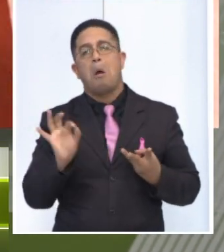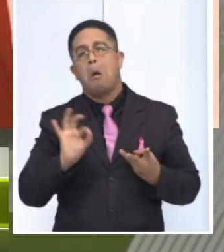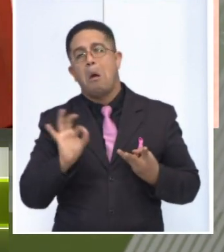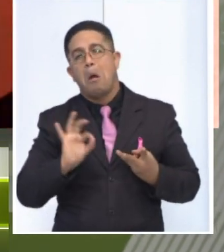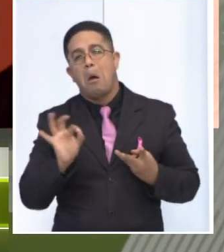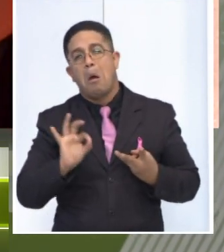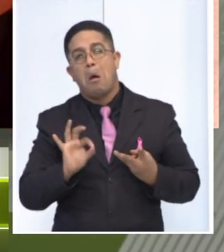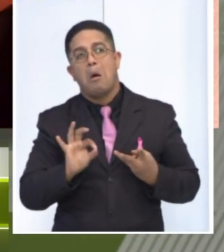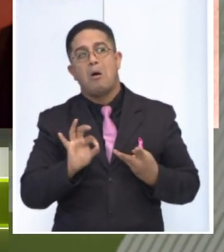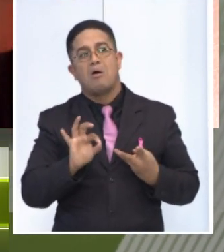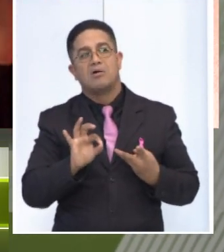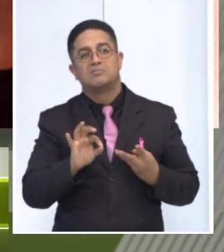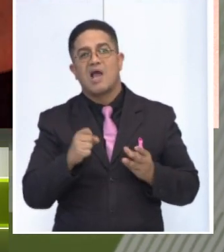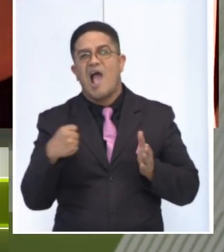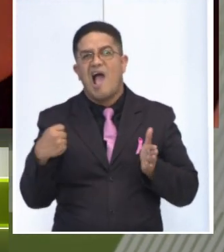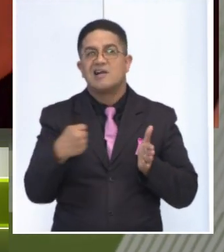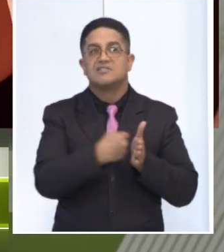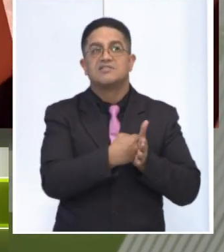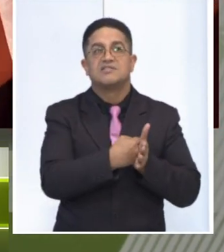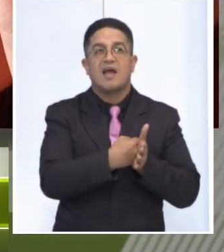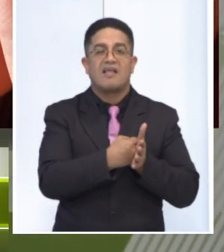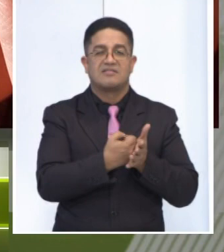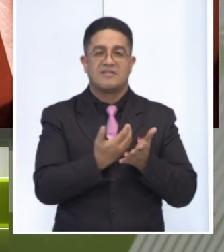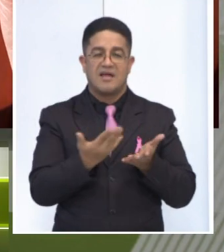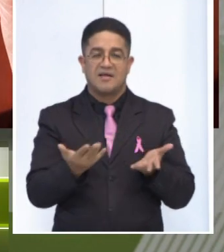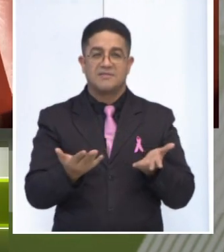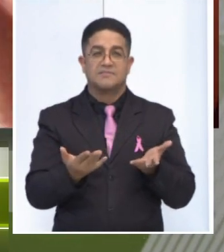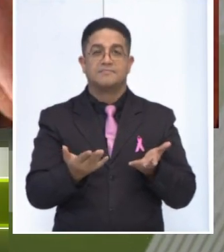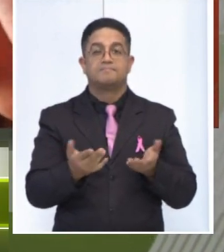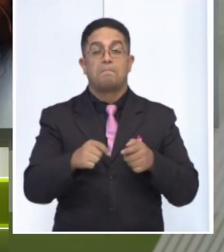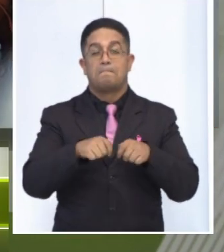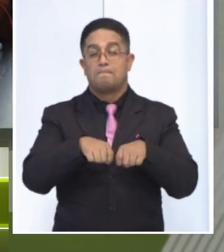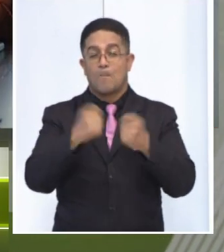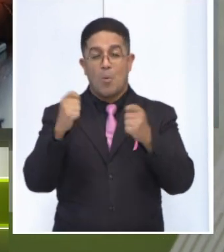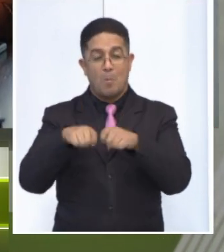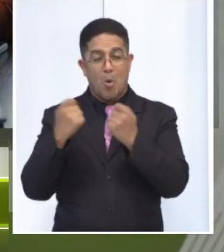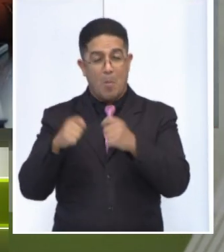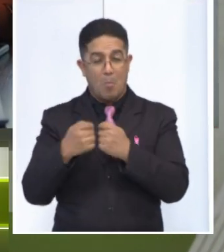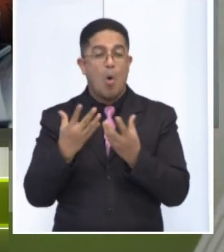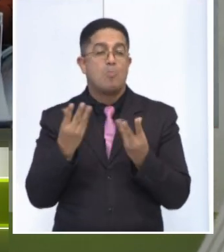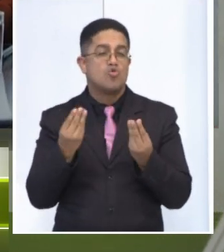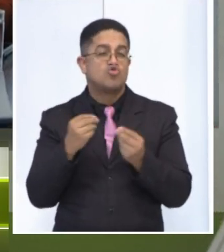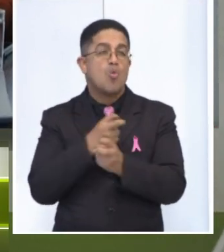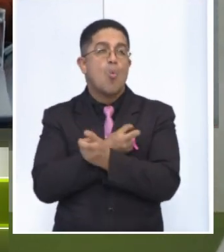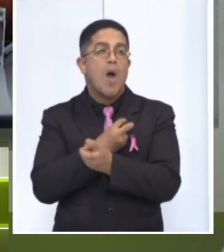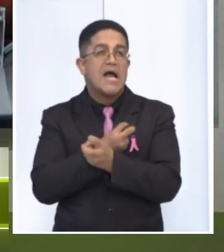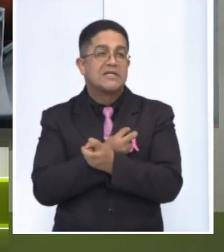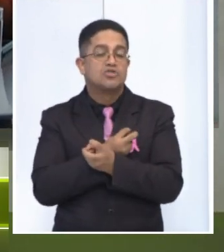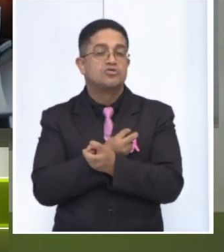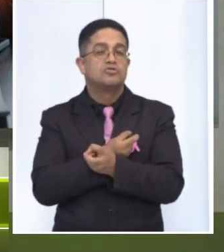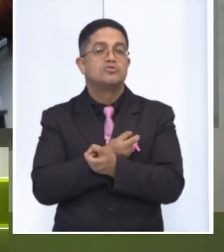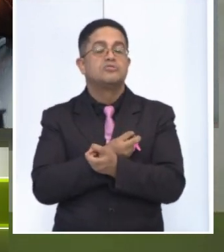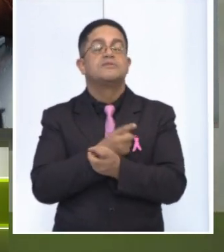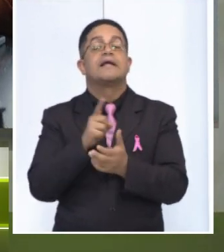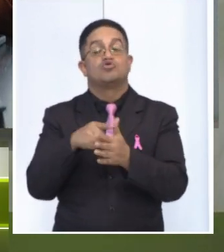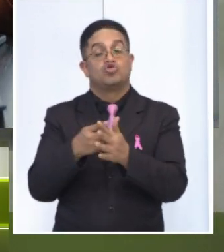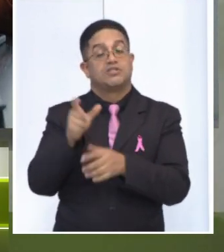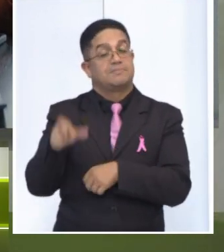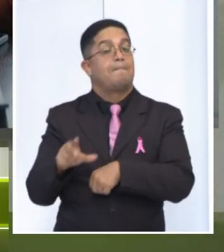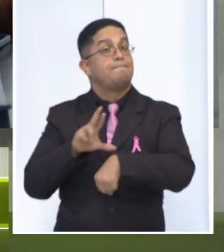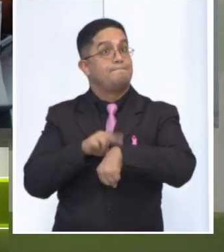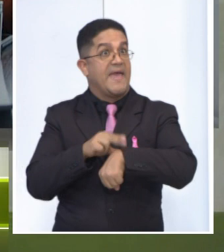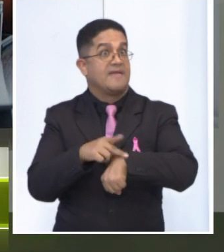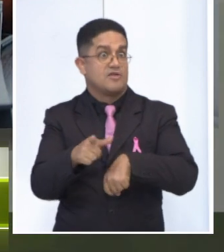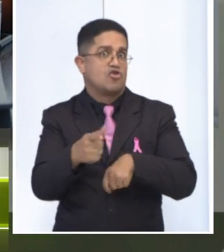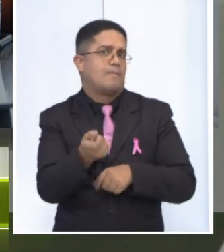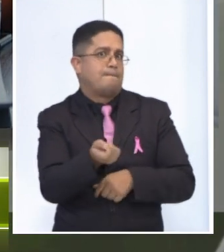nivel traumatológico, o personas que tienen como fracturas múltiples, que tienen un dolor insoportable, claro. Entonces se le indica